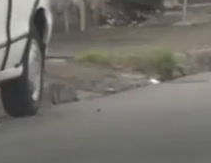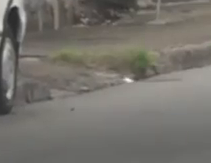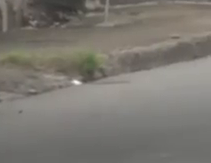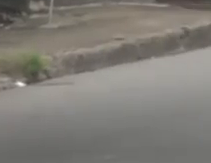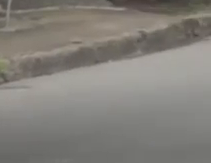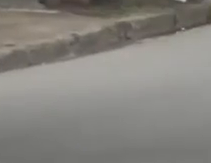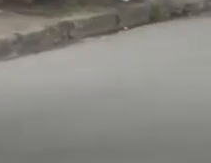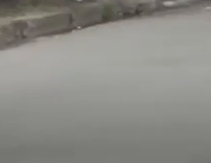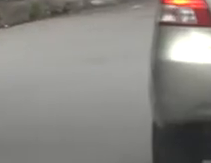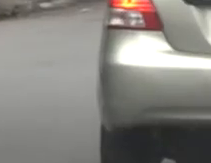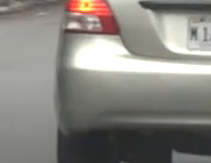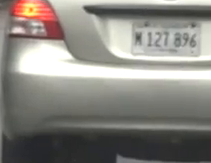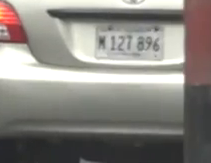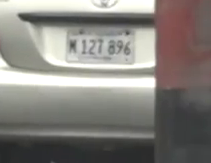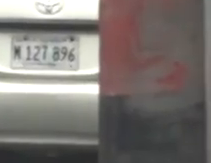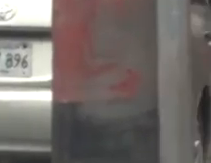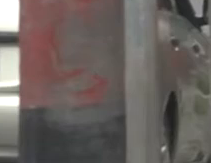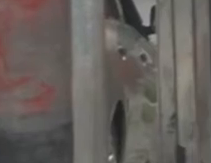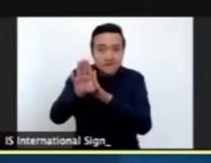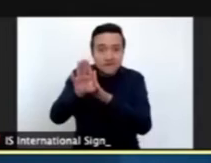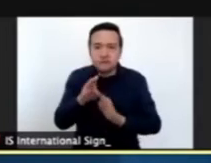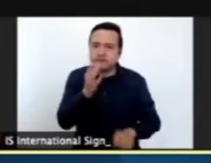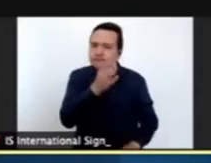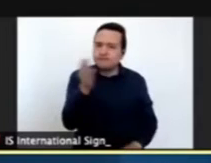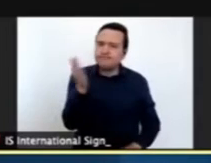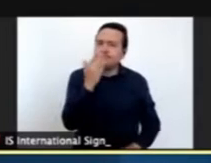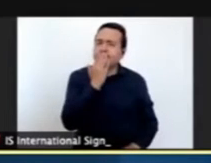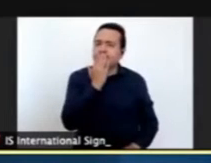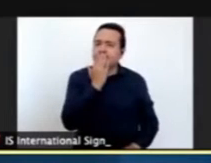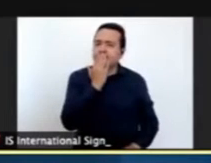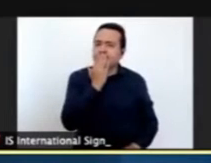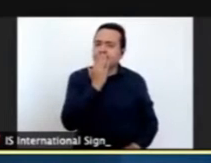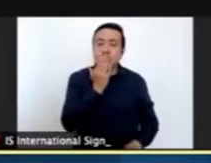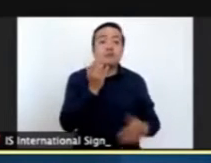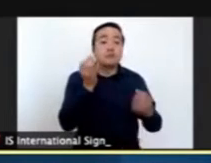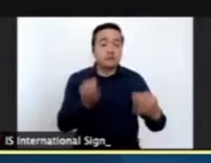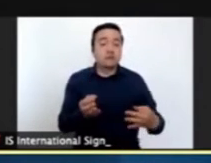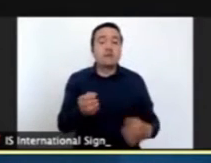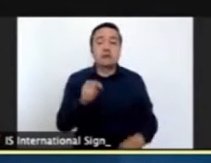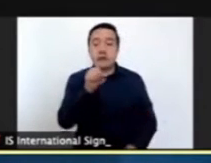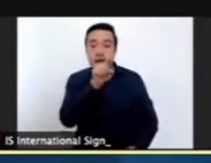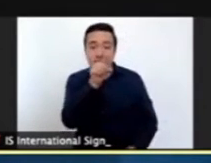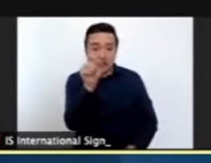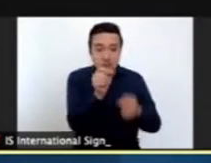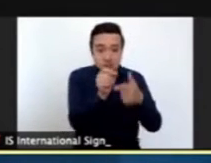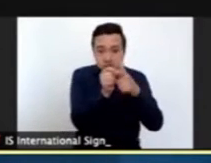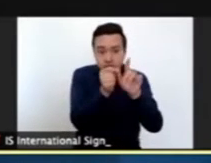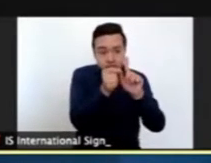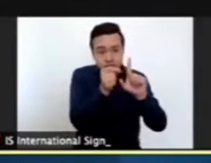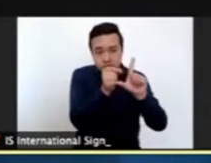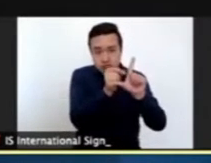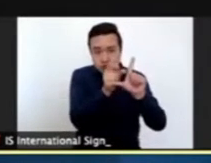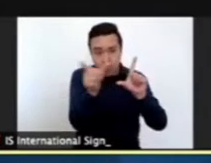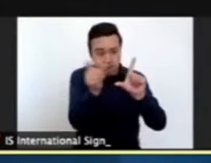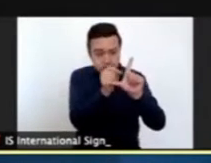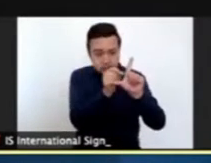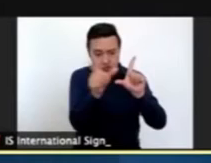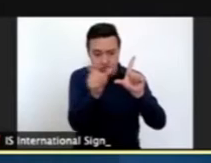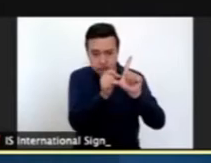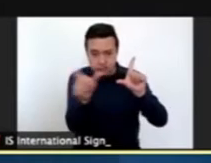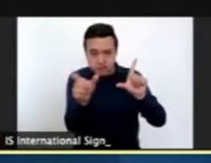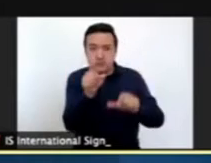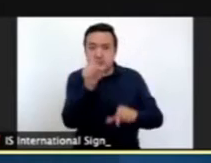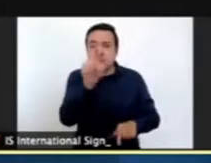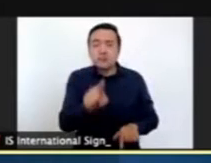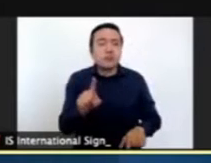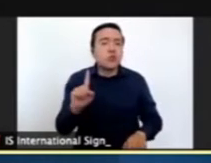hablaron sobre la radiante de desigualdad en la pandemia estas son las la dientes de desigualdad en brasil